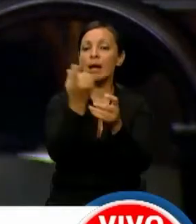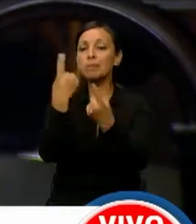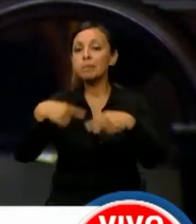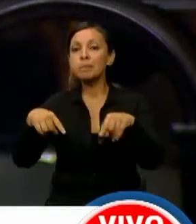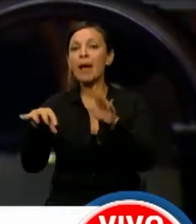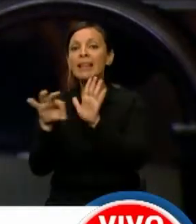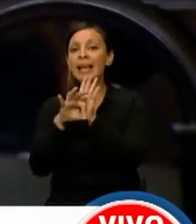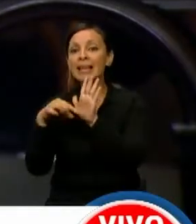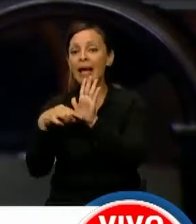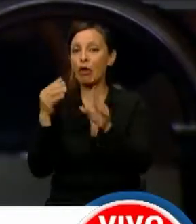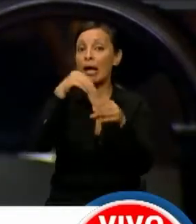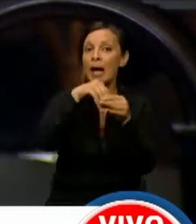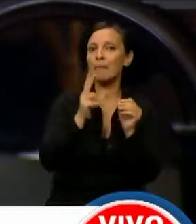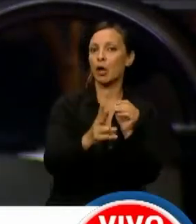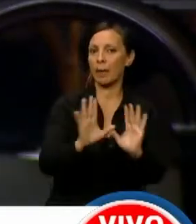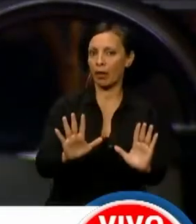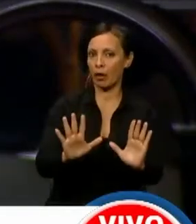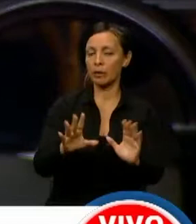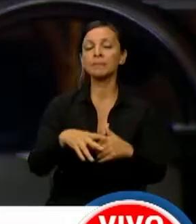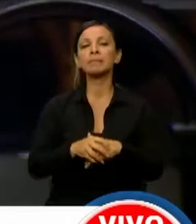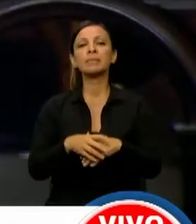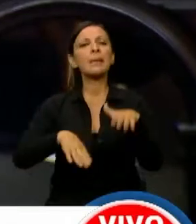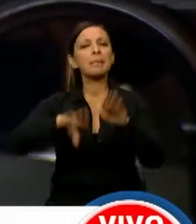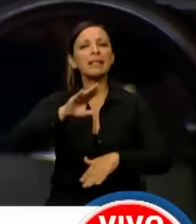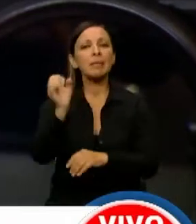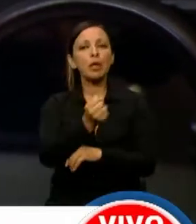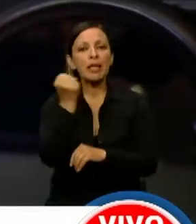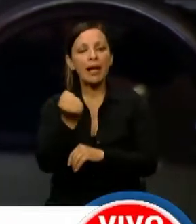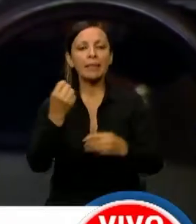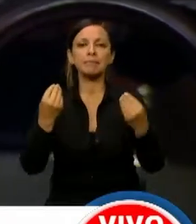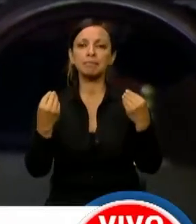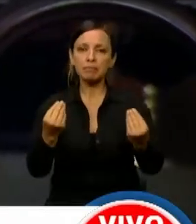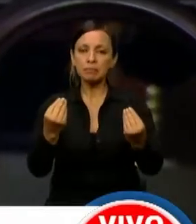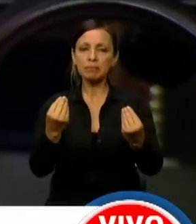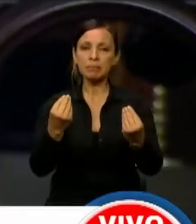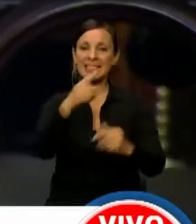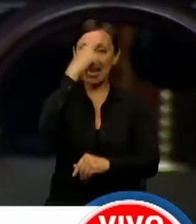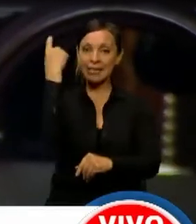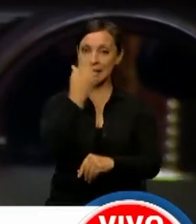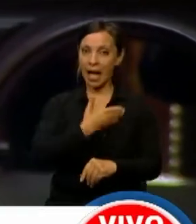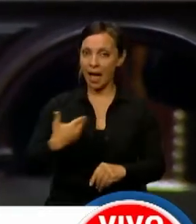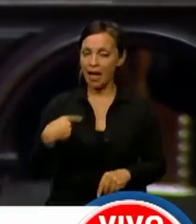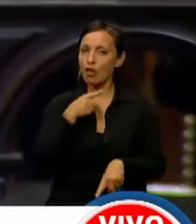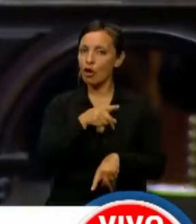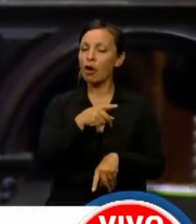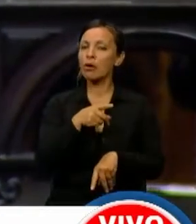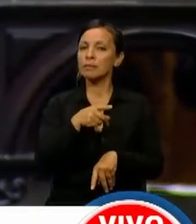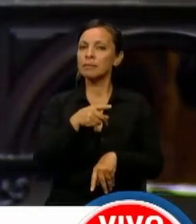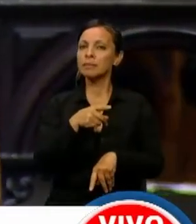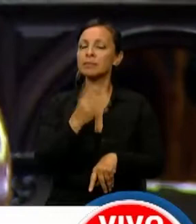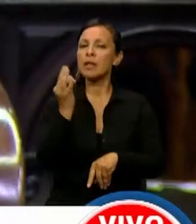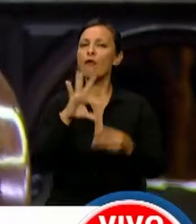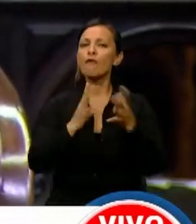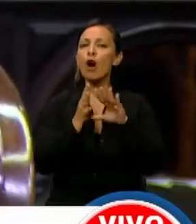estén etiquetados. Y lo que es más importante y relevante, el Estado debe, en un escenario